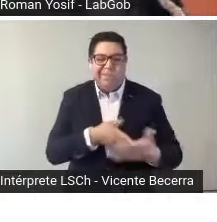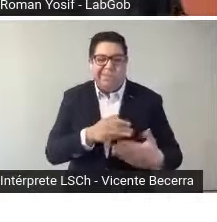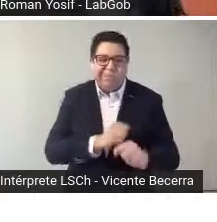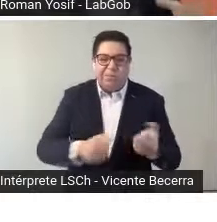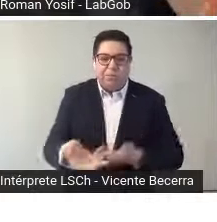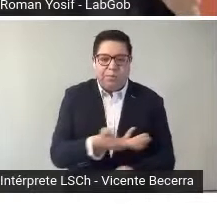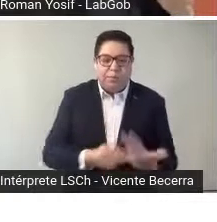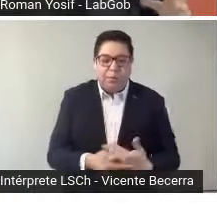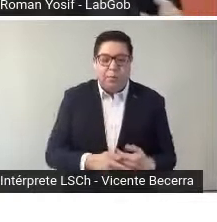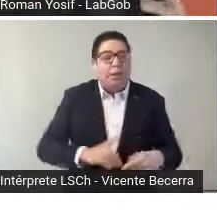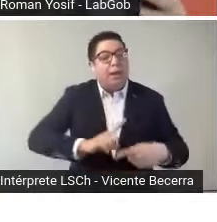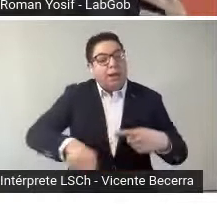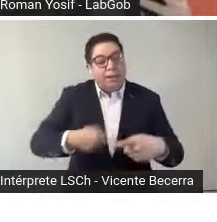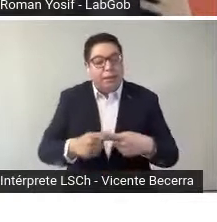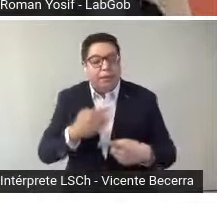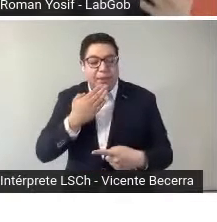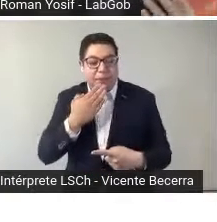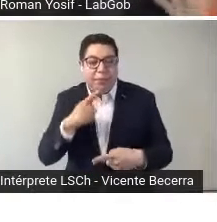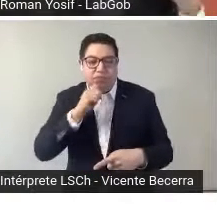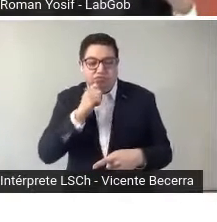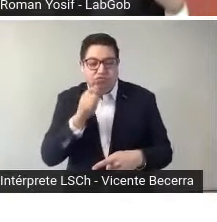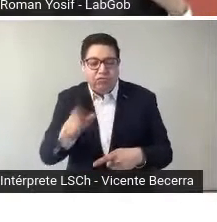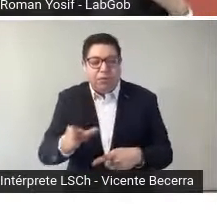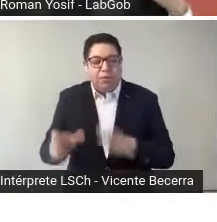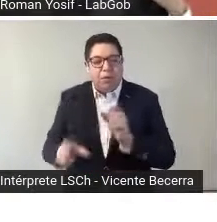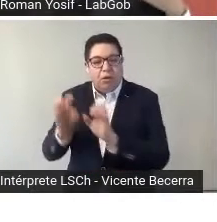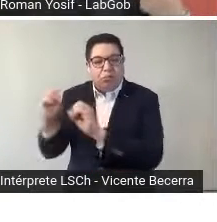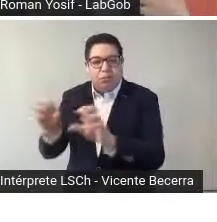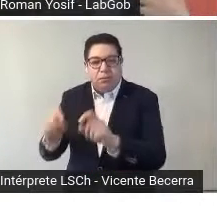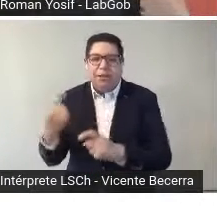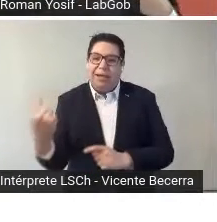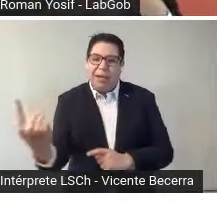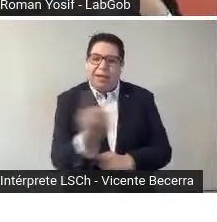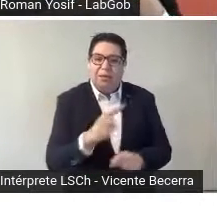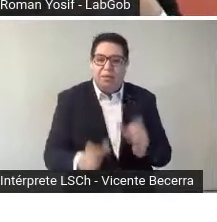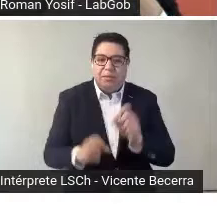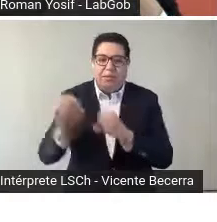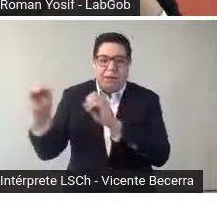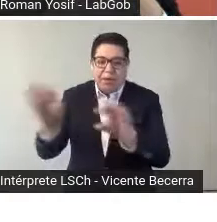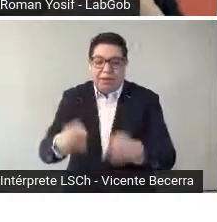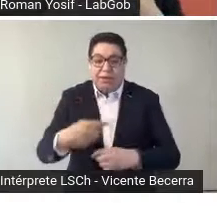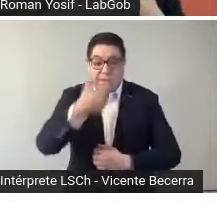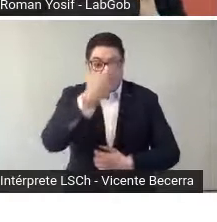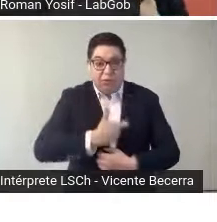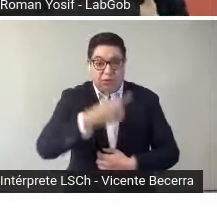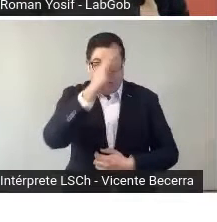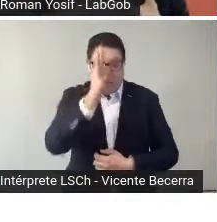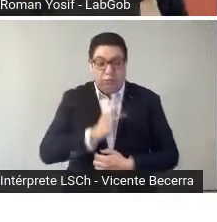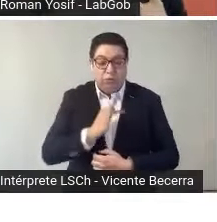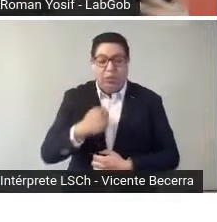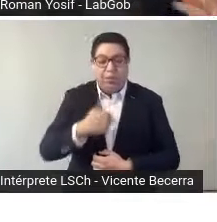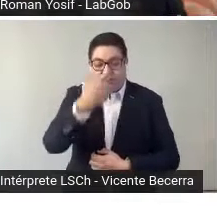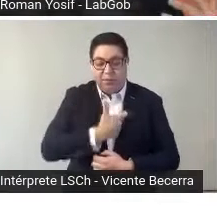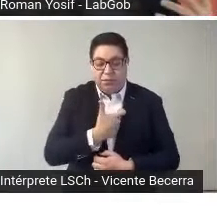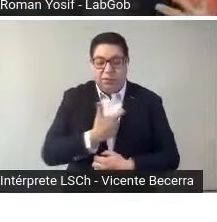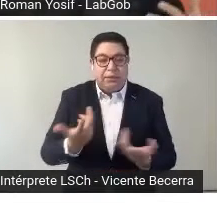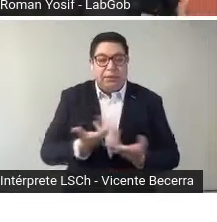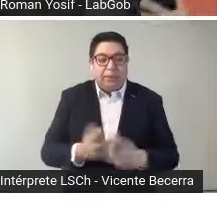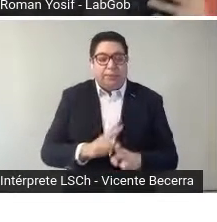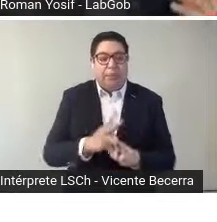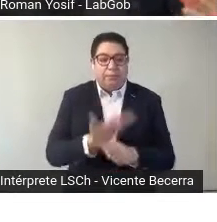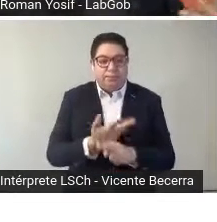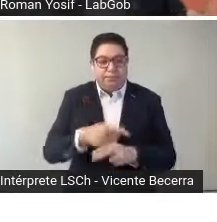y al mismo tiempo instalar capacidades más bien individuales. Como yo, como funcionario público, como servidor público y también